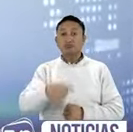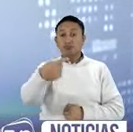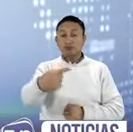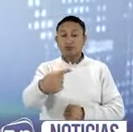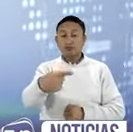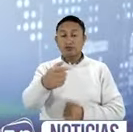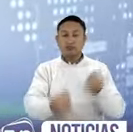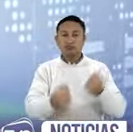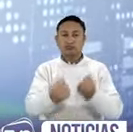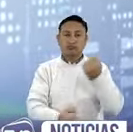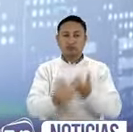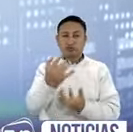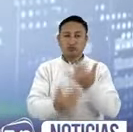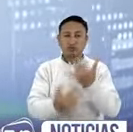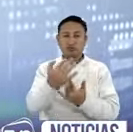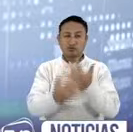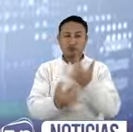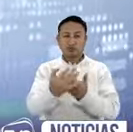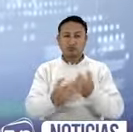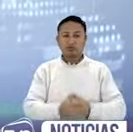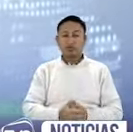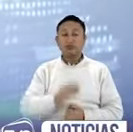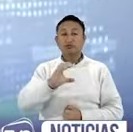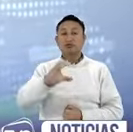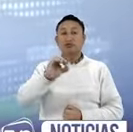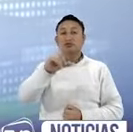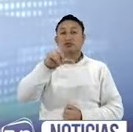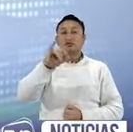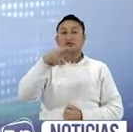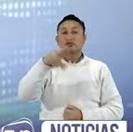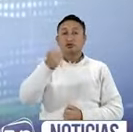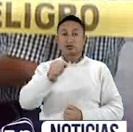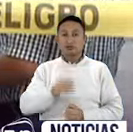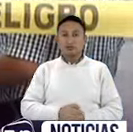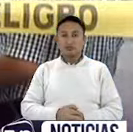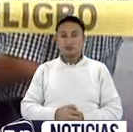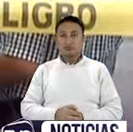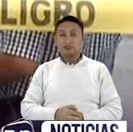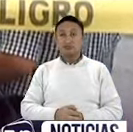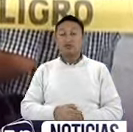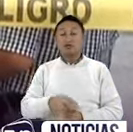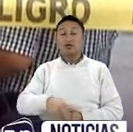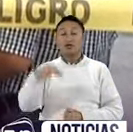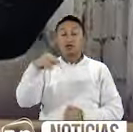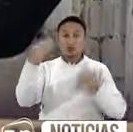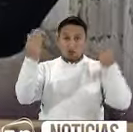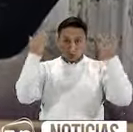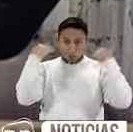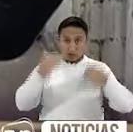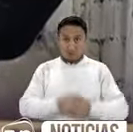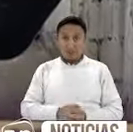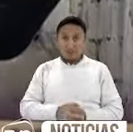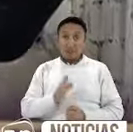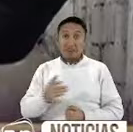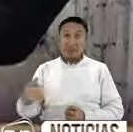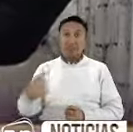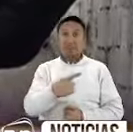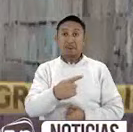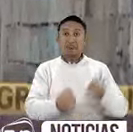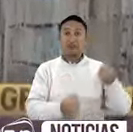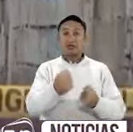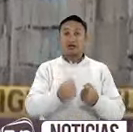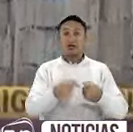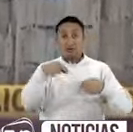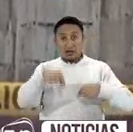fue incinerado en la ciudadela Colinas de la Alborada, también ubicada al norte de Guayaquil. Se presume que habría sido